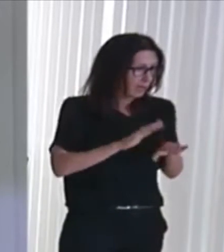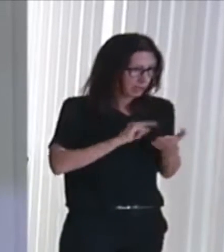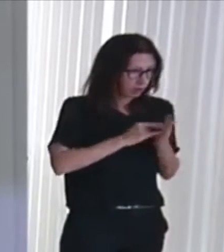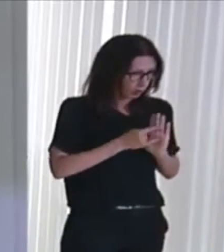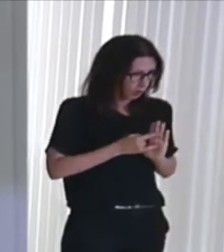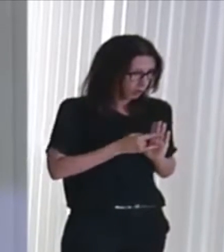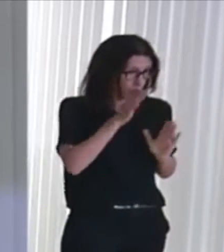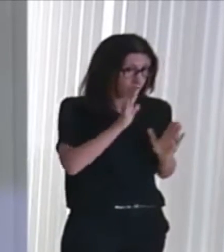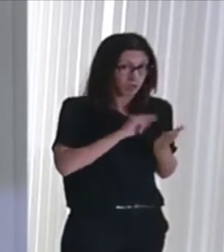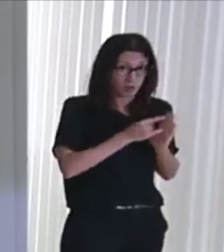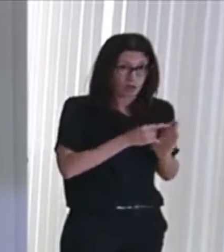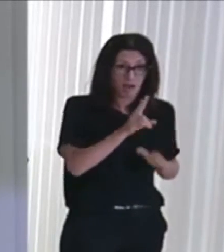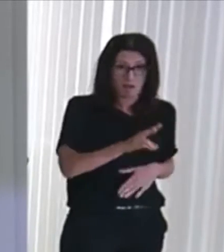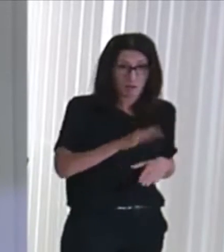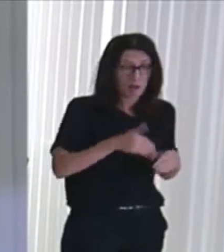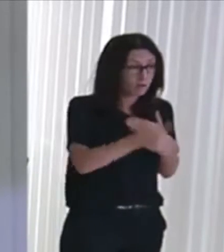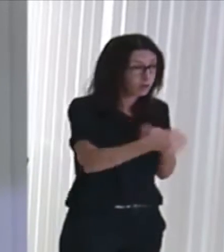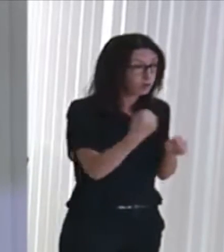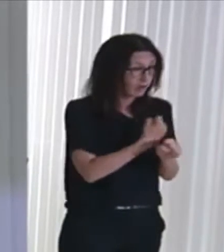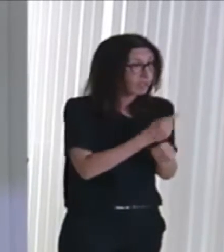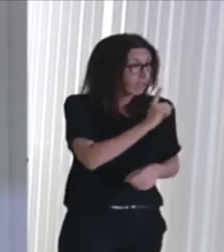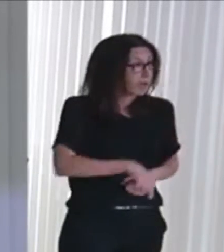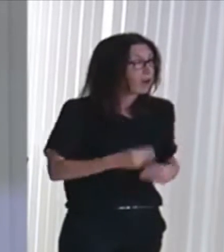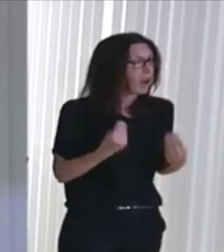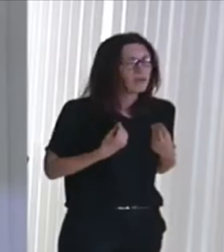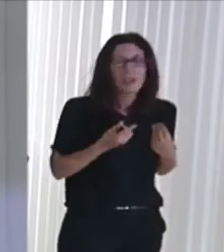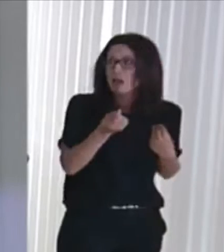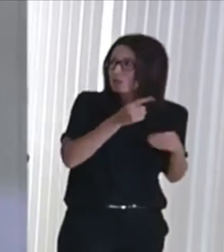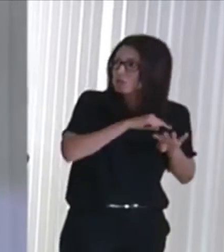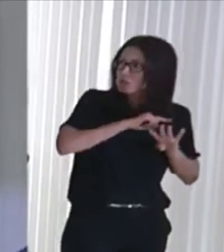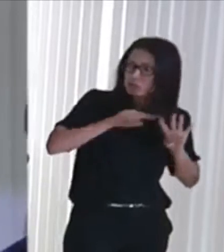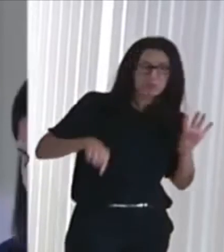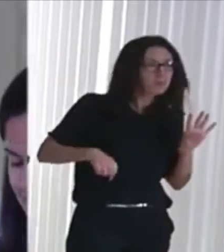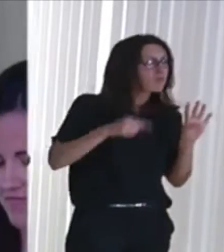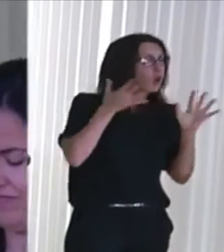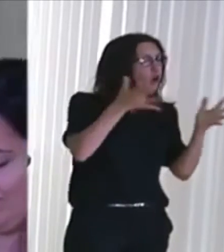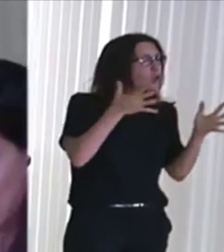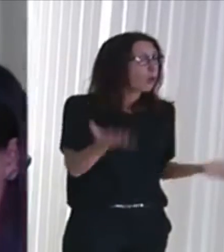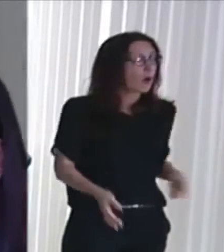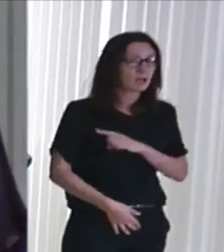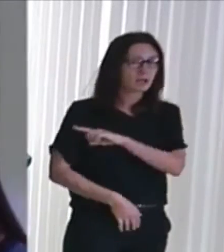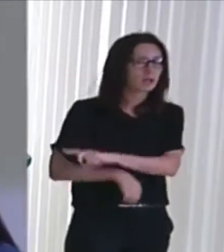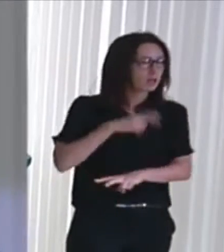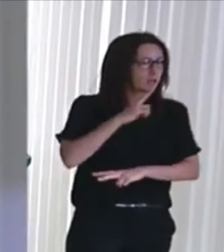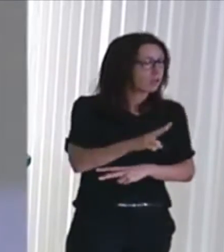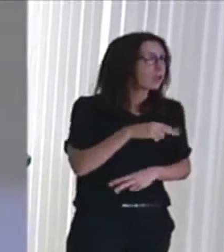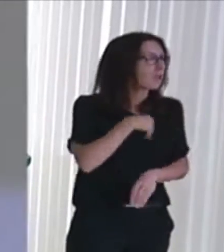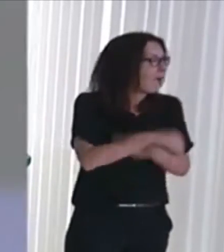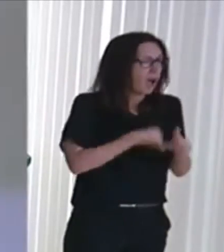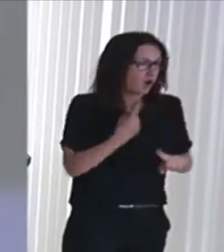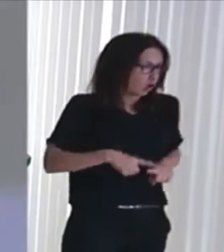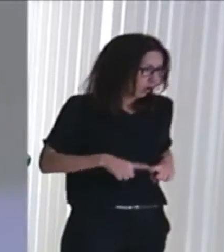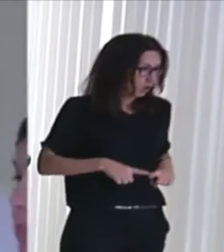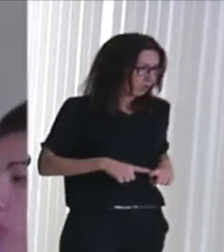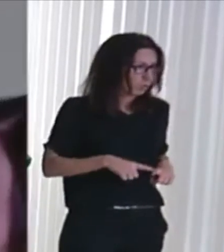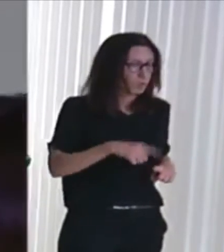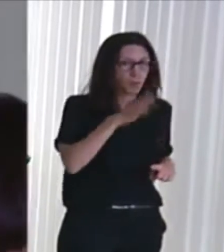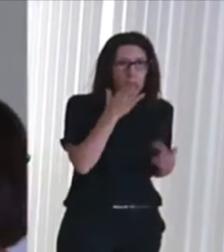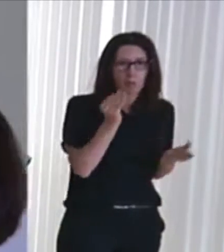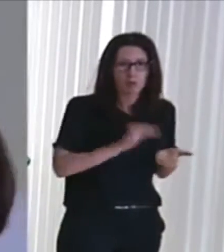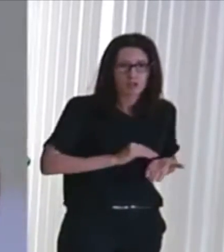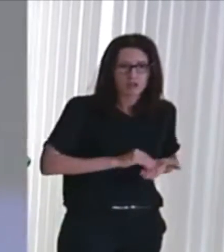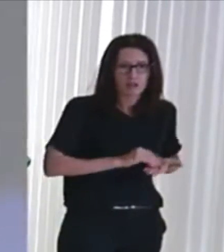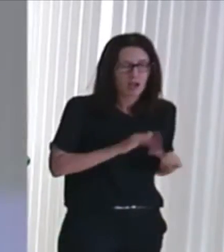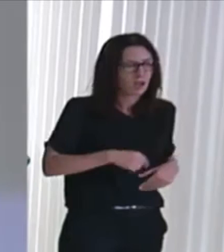tecnología para trabajar y nos va a servir para nuestra vida. Entonces, ¿qué consejo le daríais? Que hagan cosas. Nos quedamos muchas veces en